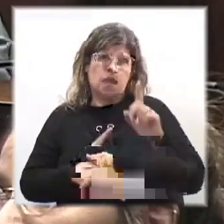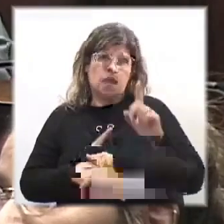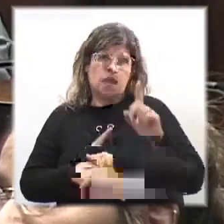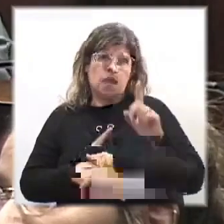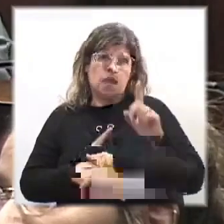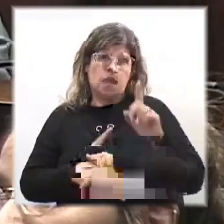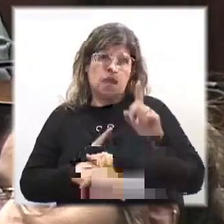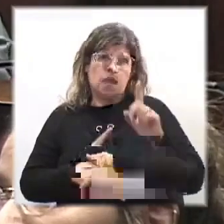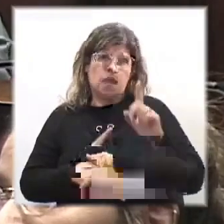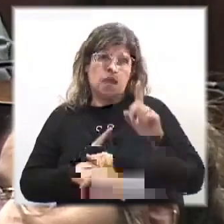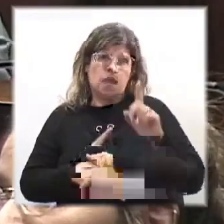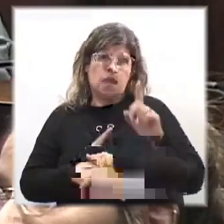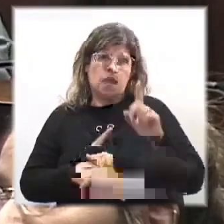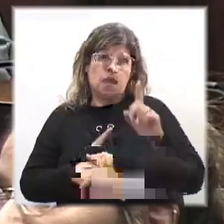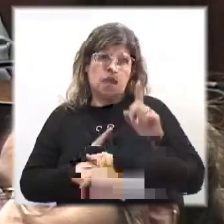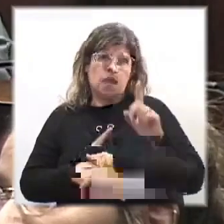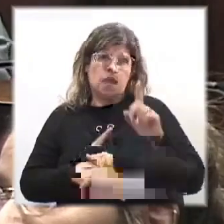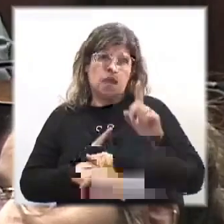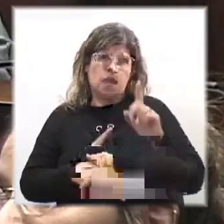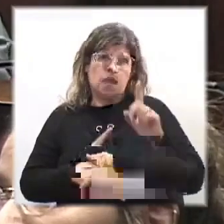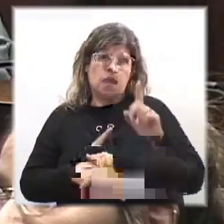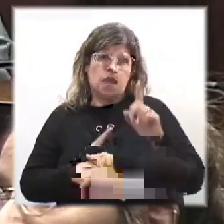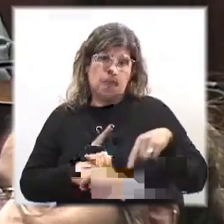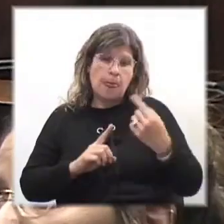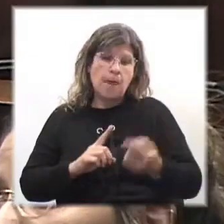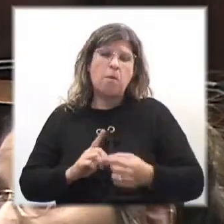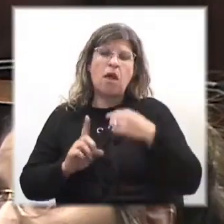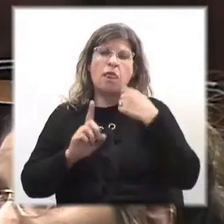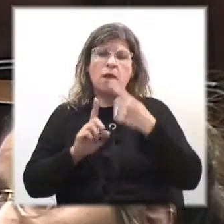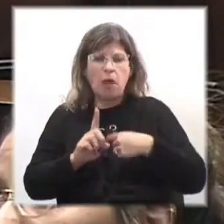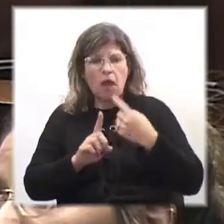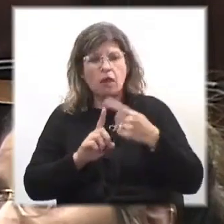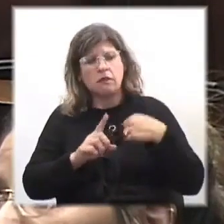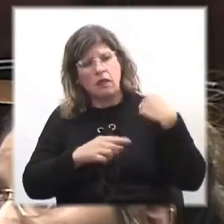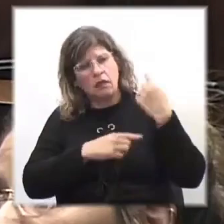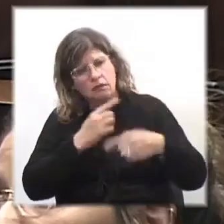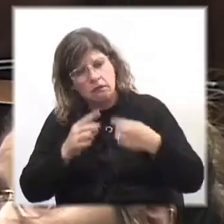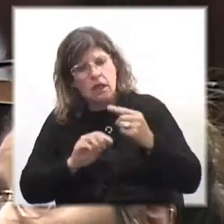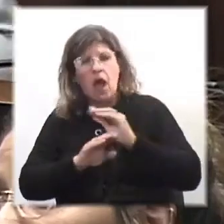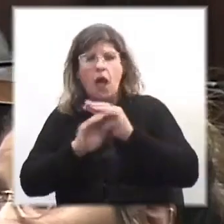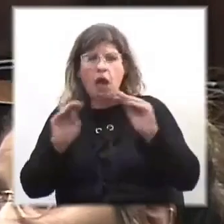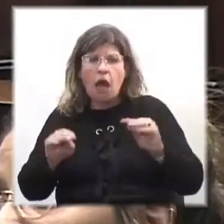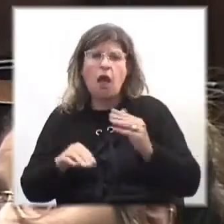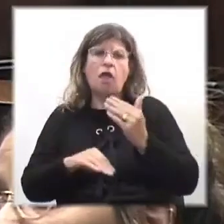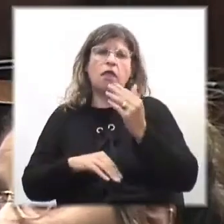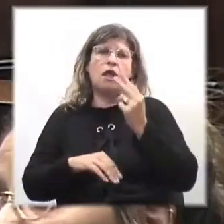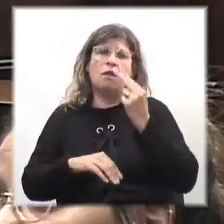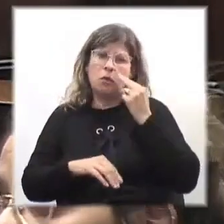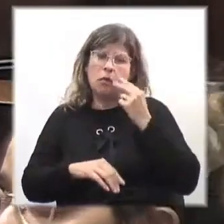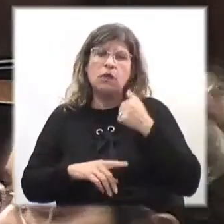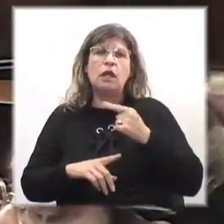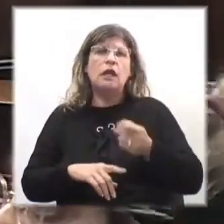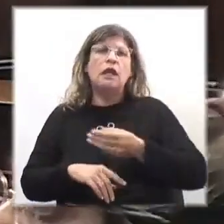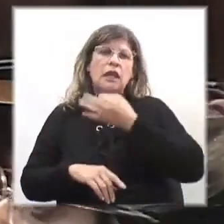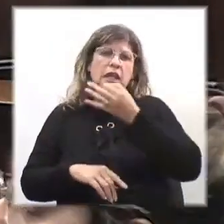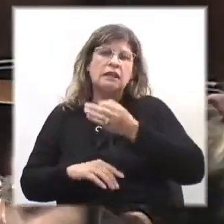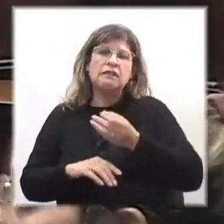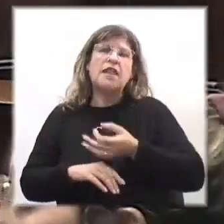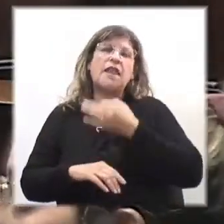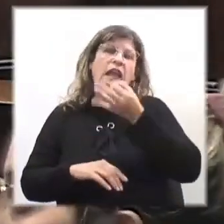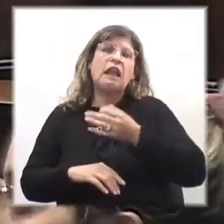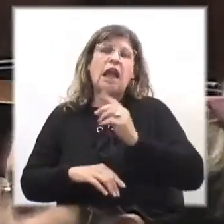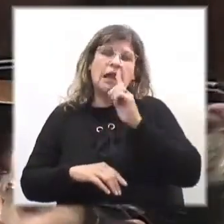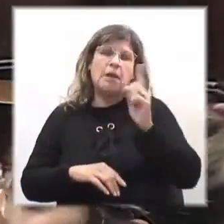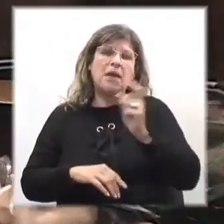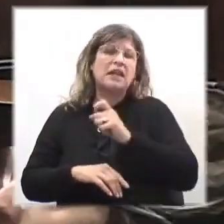ese que venimos alertando de problema se declara la emergencia hídricando de problema se declara la emergencia hídrica